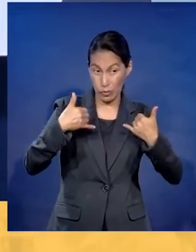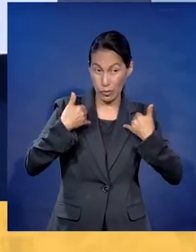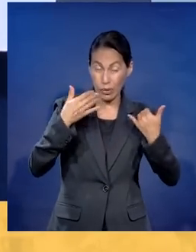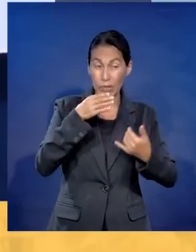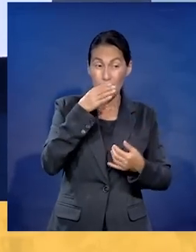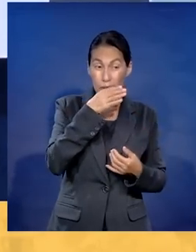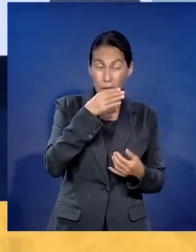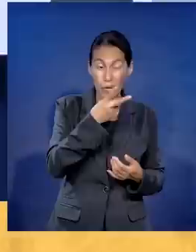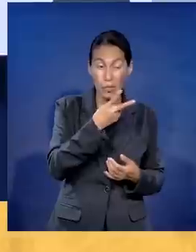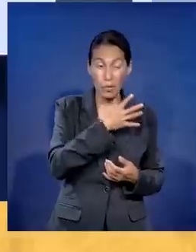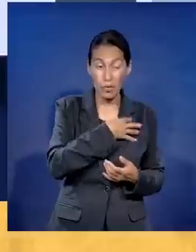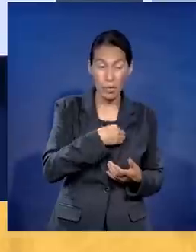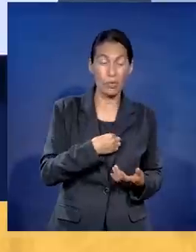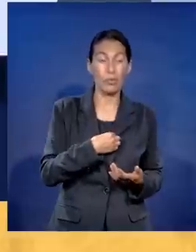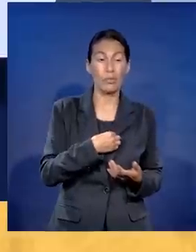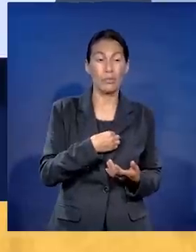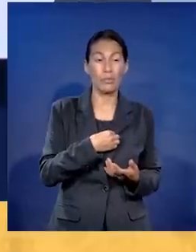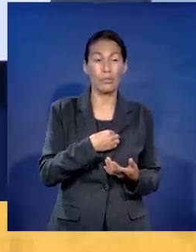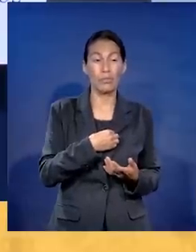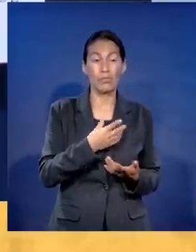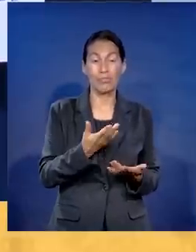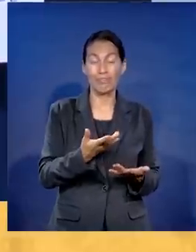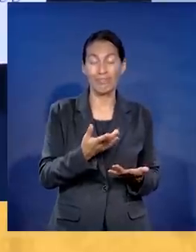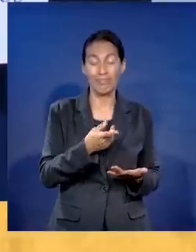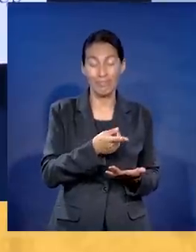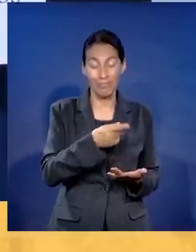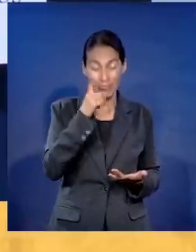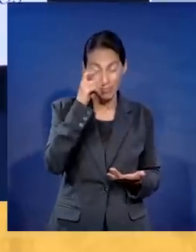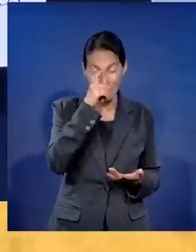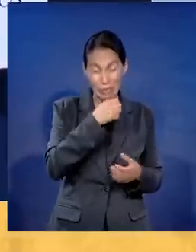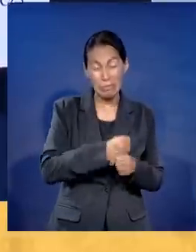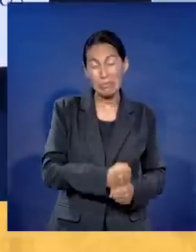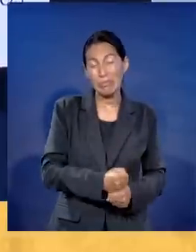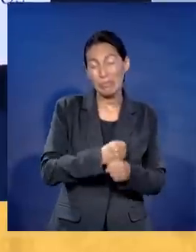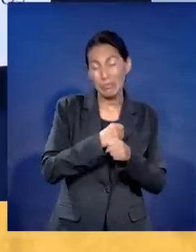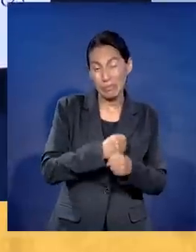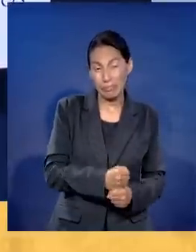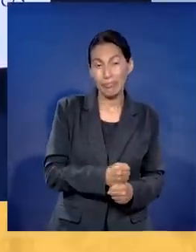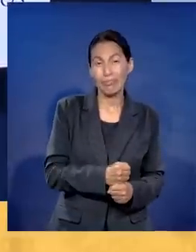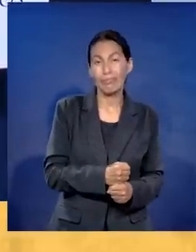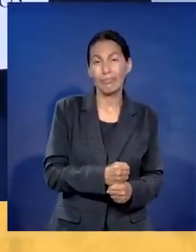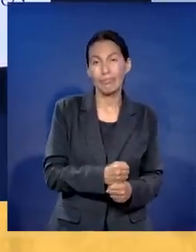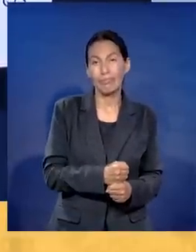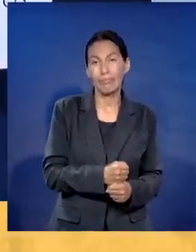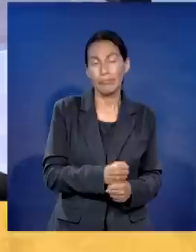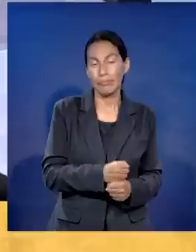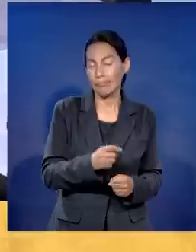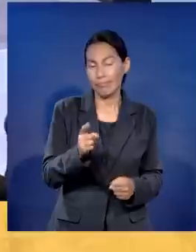razón hace su función tú eres un joven cristiano tienes dos hijitos en casa le vas a arruinar la vida